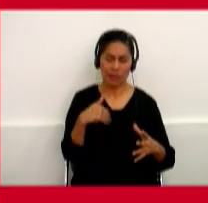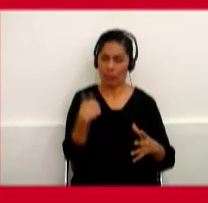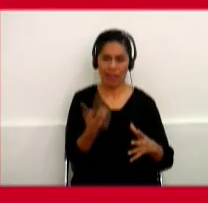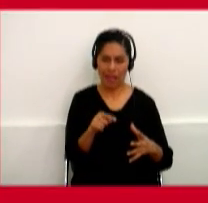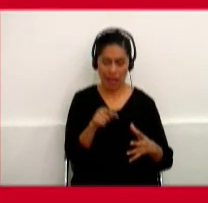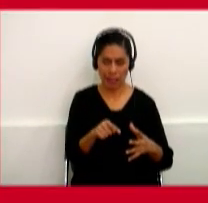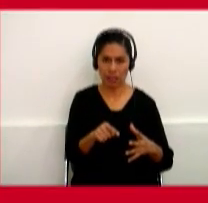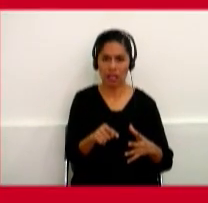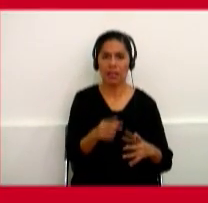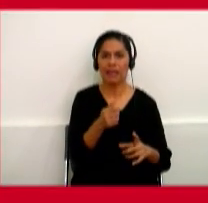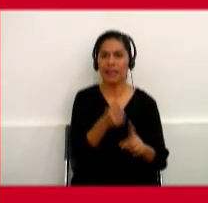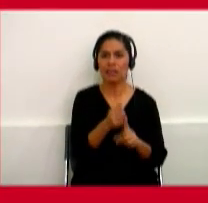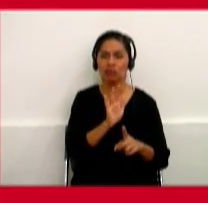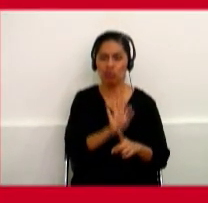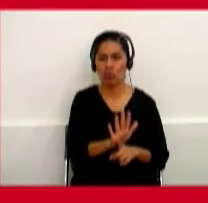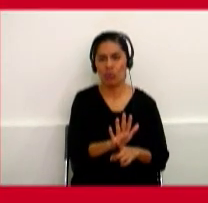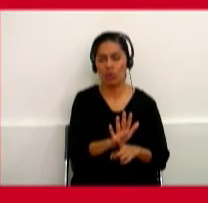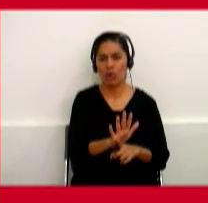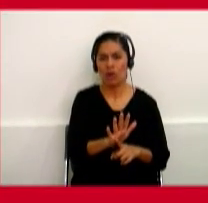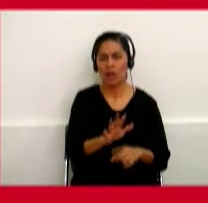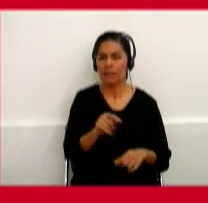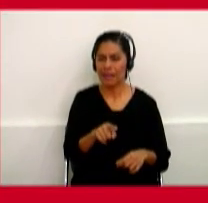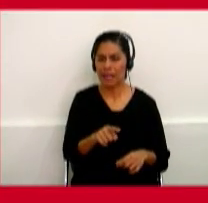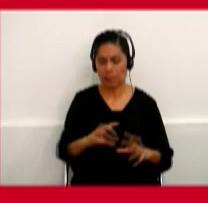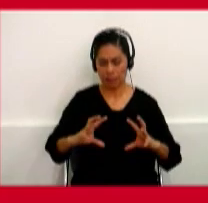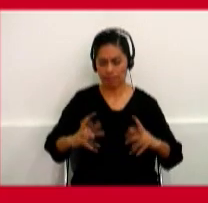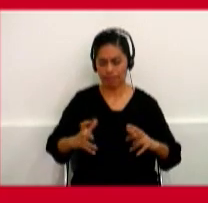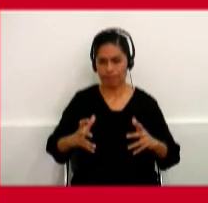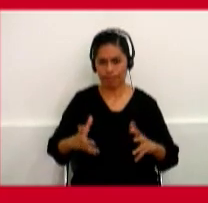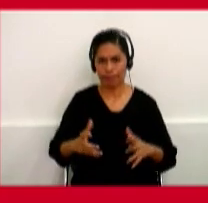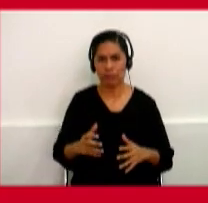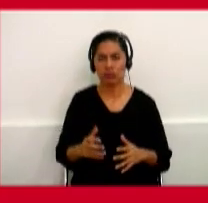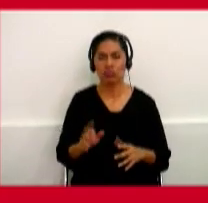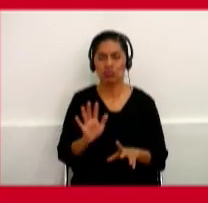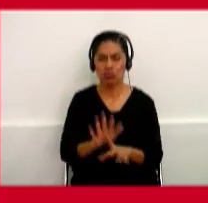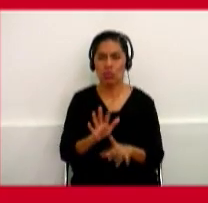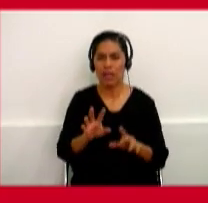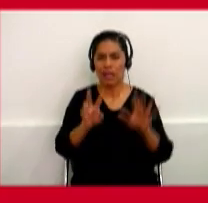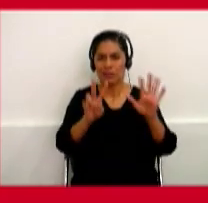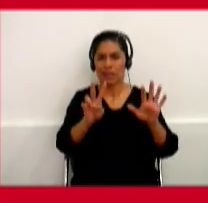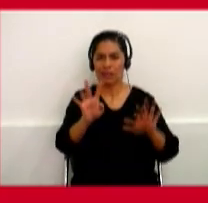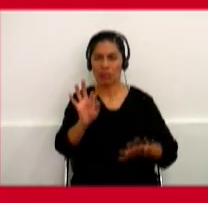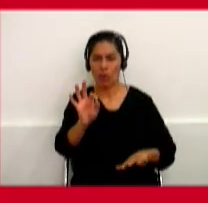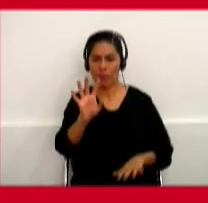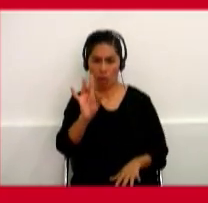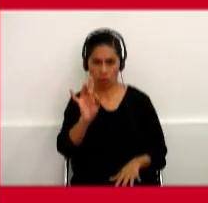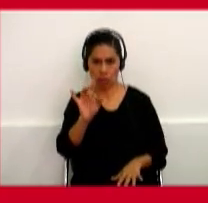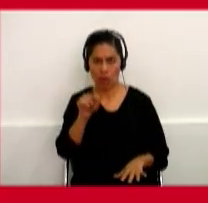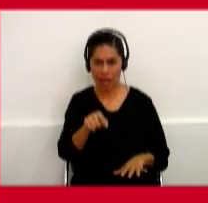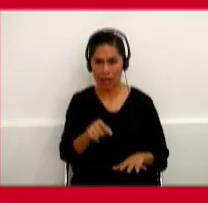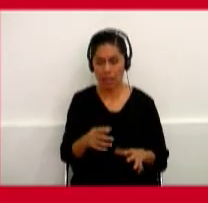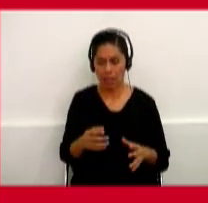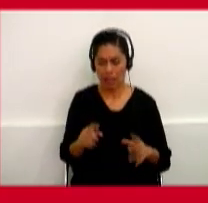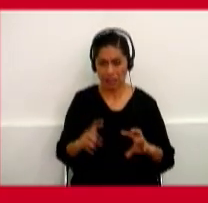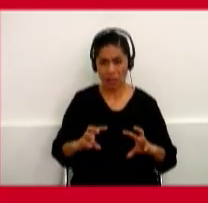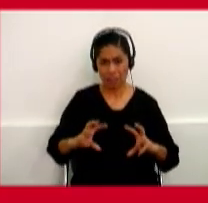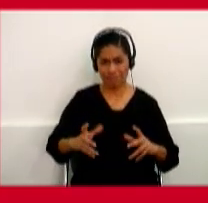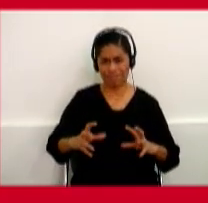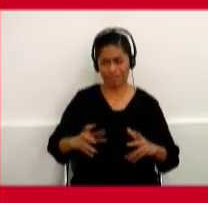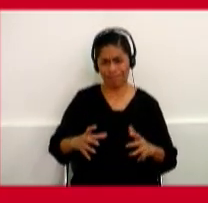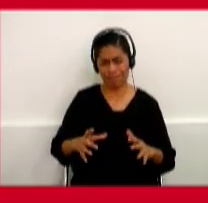necesitaba un modelo propio para el 798. Lo que pasa es que no se puede desarrollar al momento porque no hemos tenido suficientes fallas de este tipo,